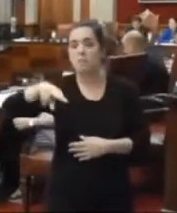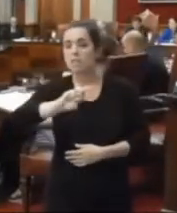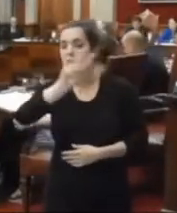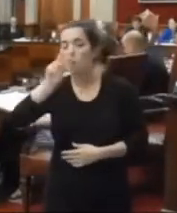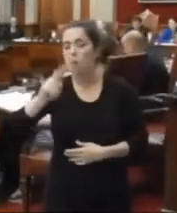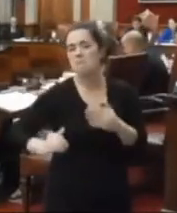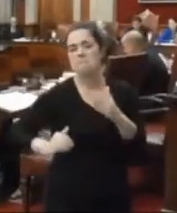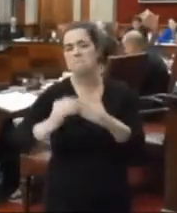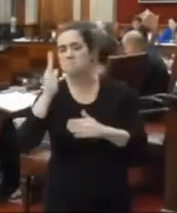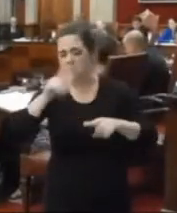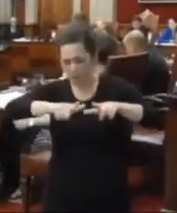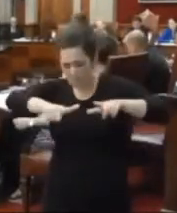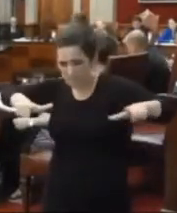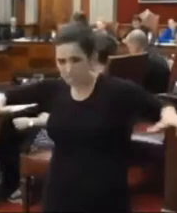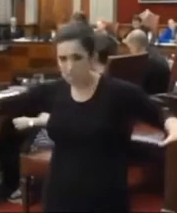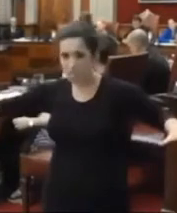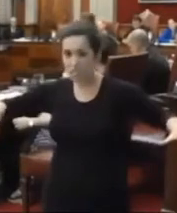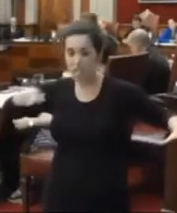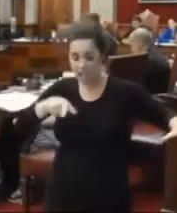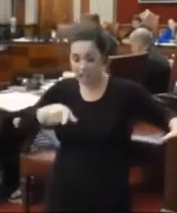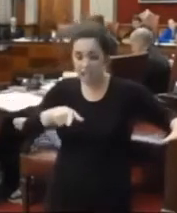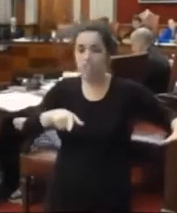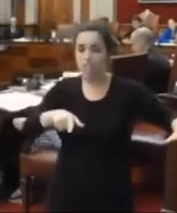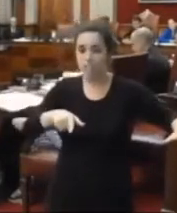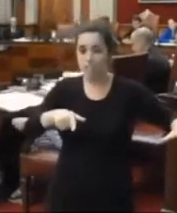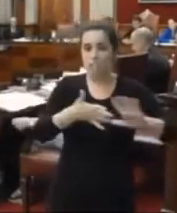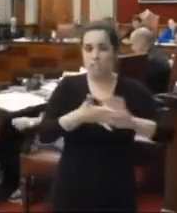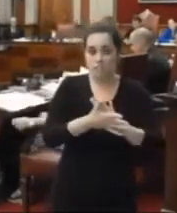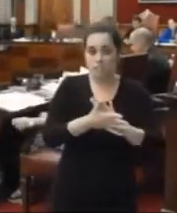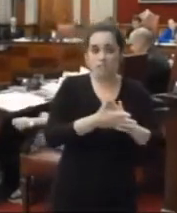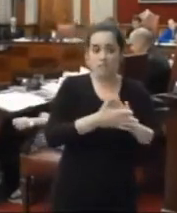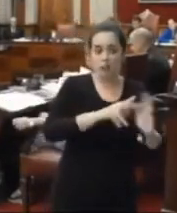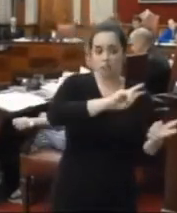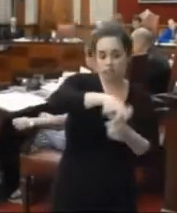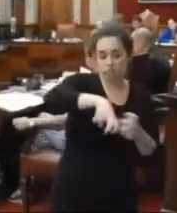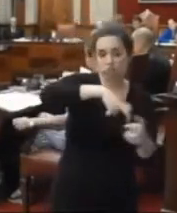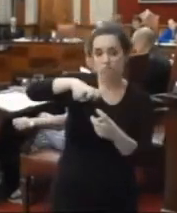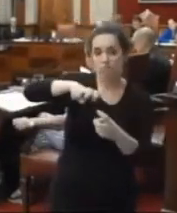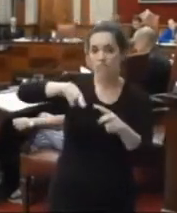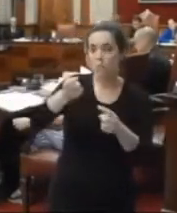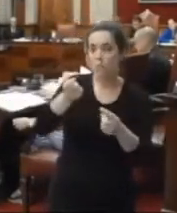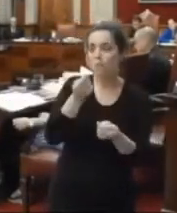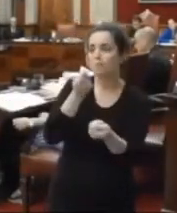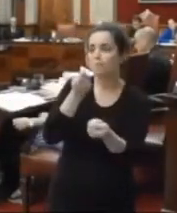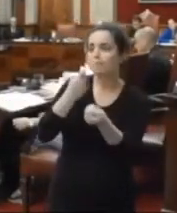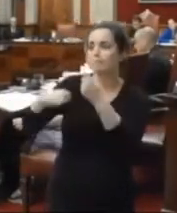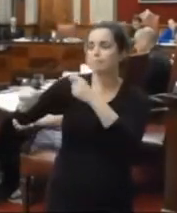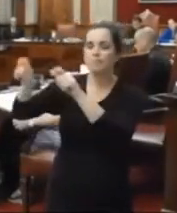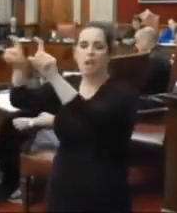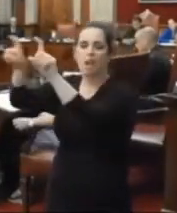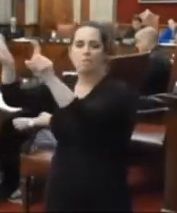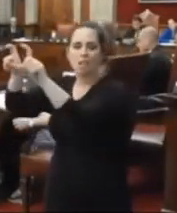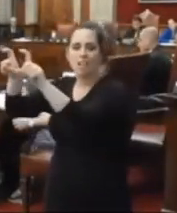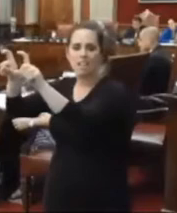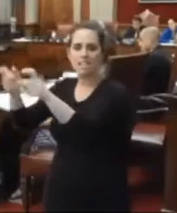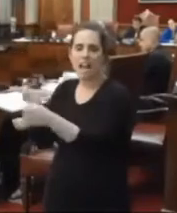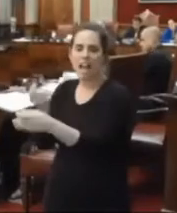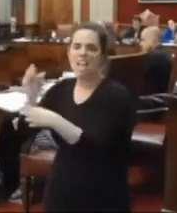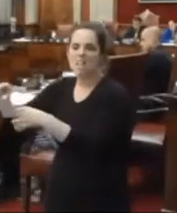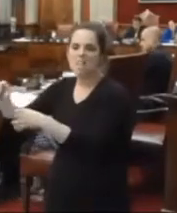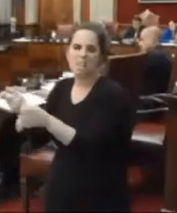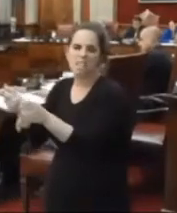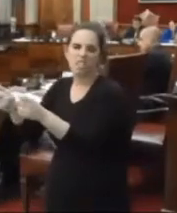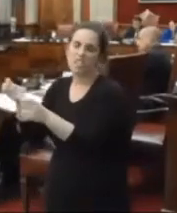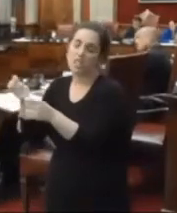este terreno lo reparceló de nuevo y vendió parte a Inversiones Las Teresitas, Sociedad